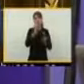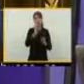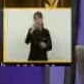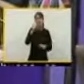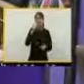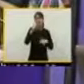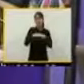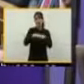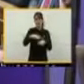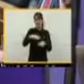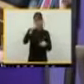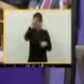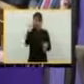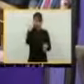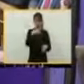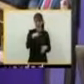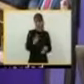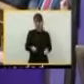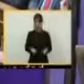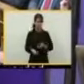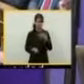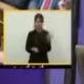sea un acuerdo de izquierdas.